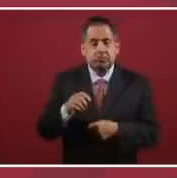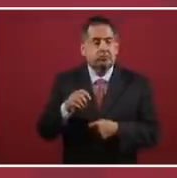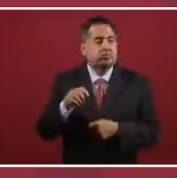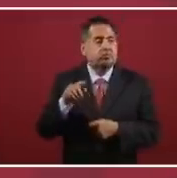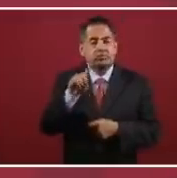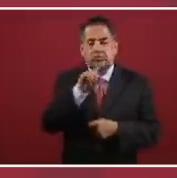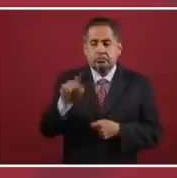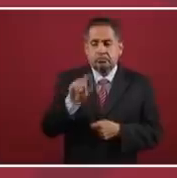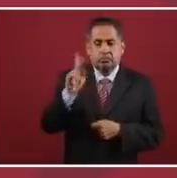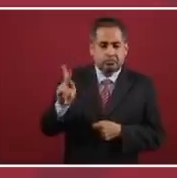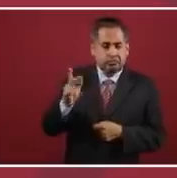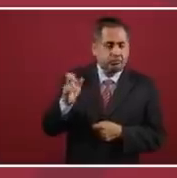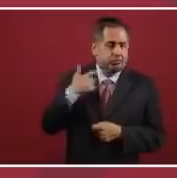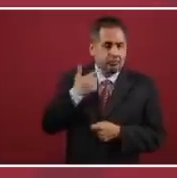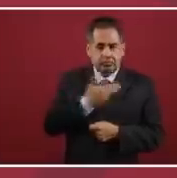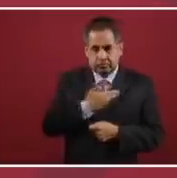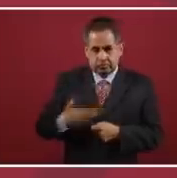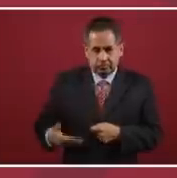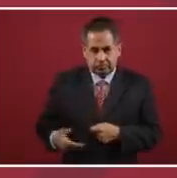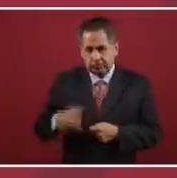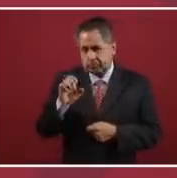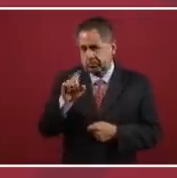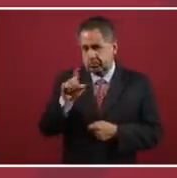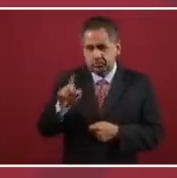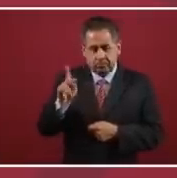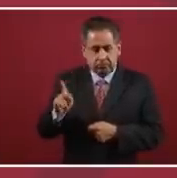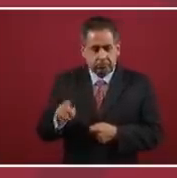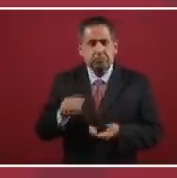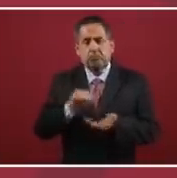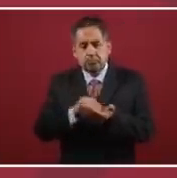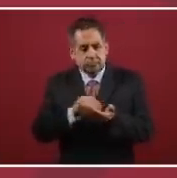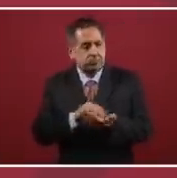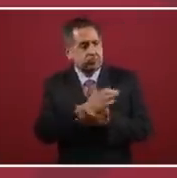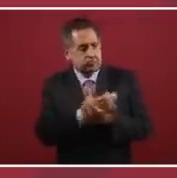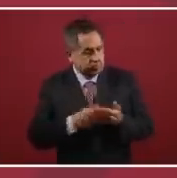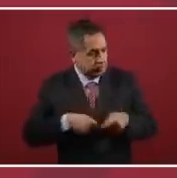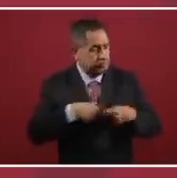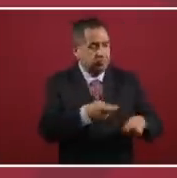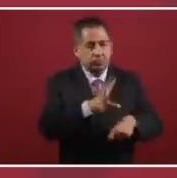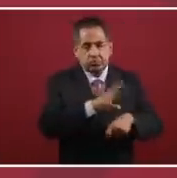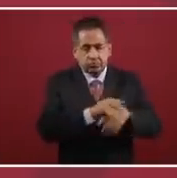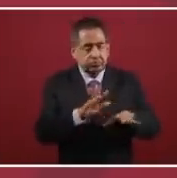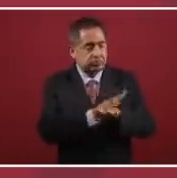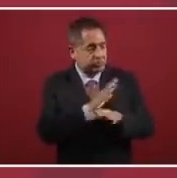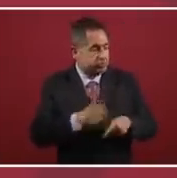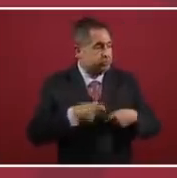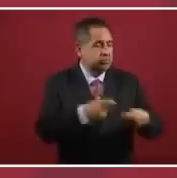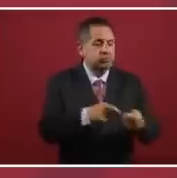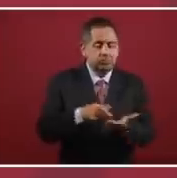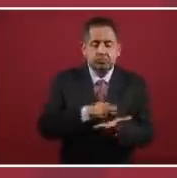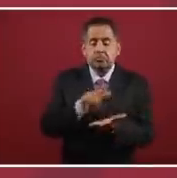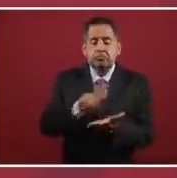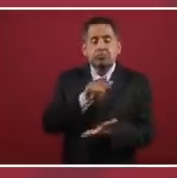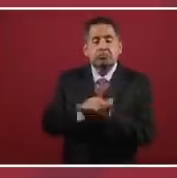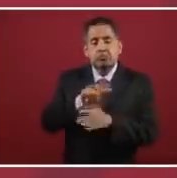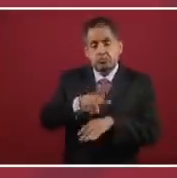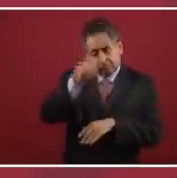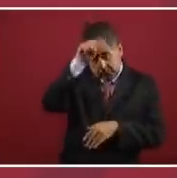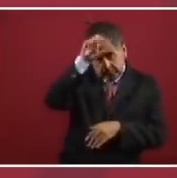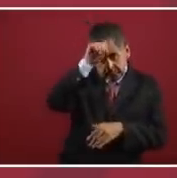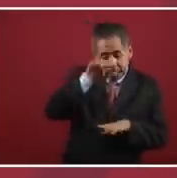También se siguieron entregando concesiones. Hubieron reformas a la ley minera